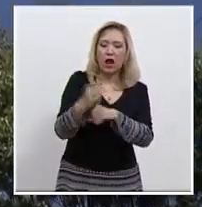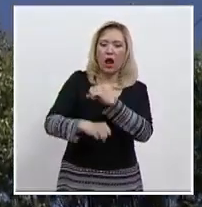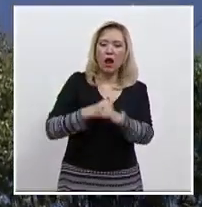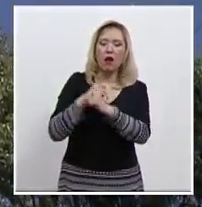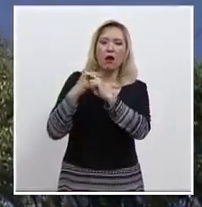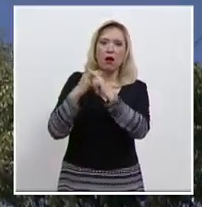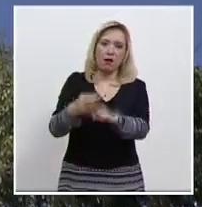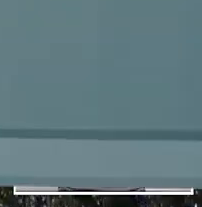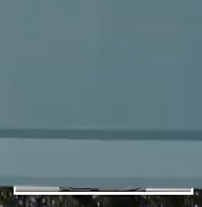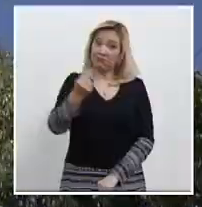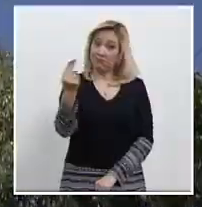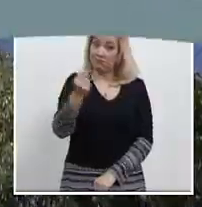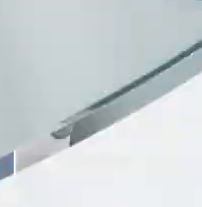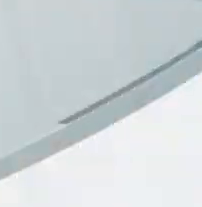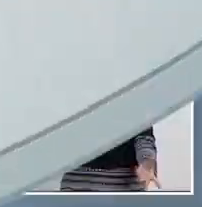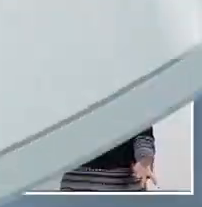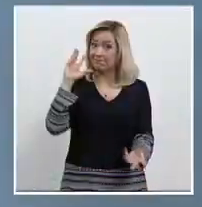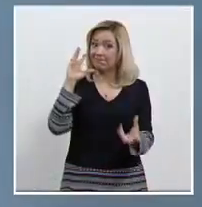antigüedad.